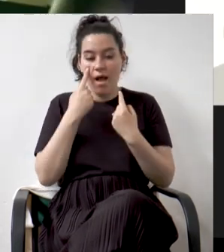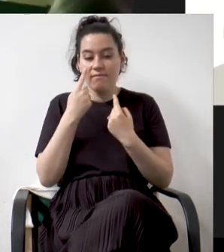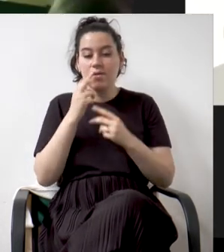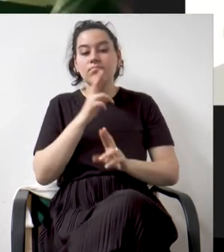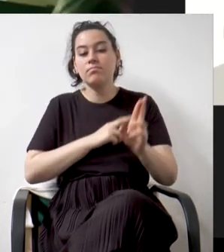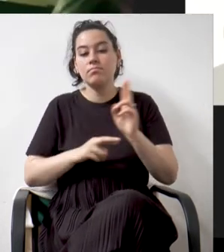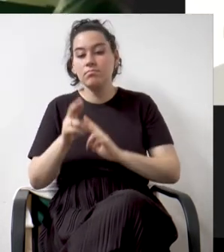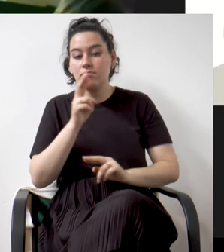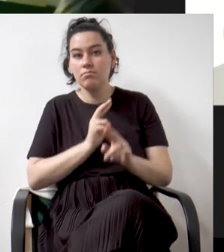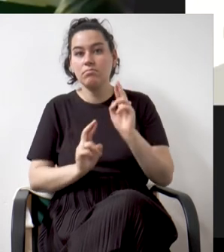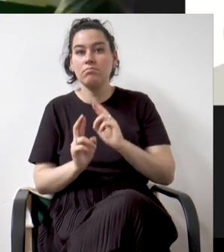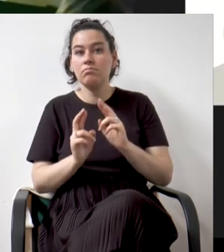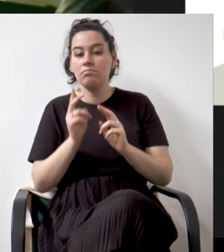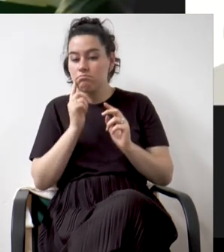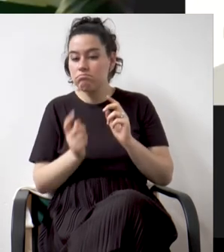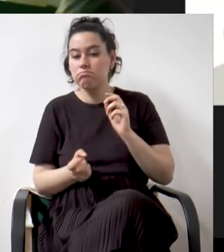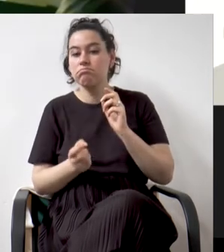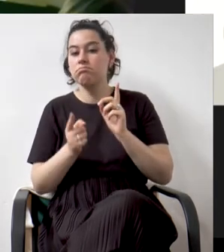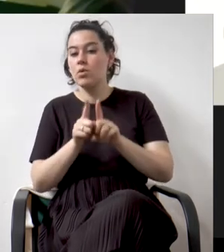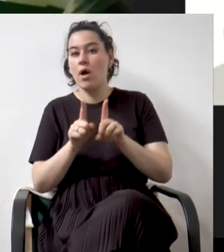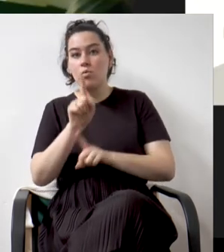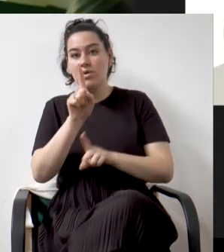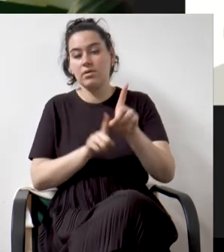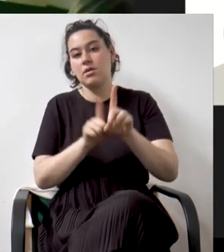CENURES orgánicamente dentro de la universidad, si van a ser